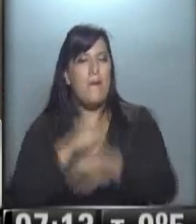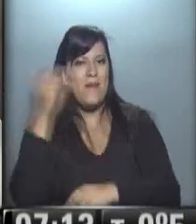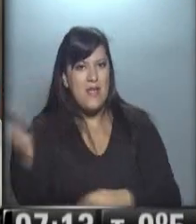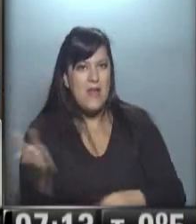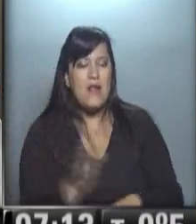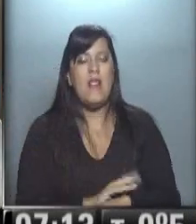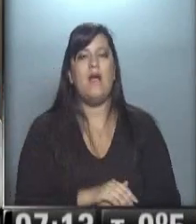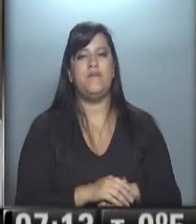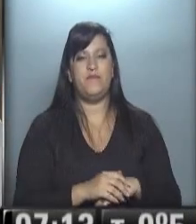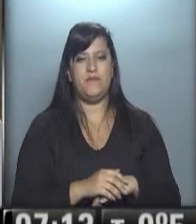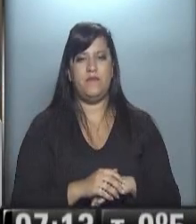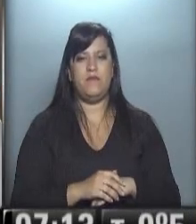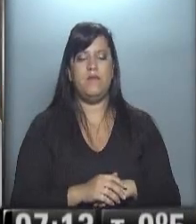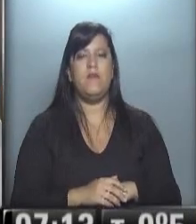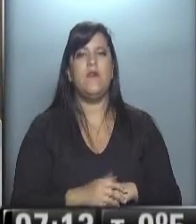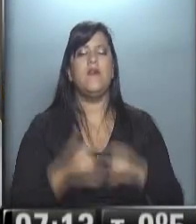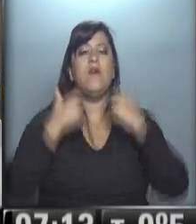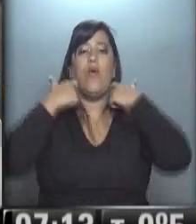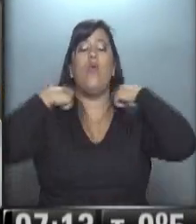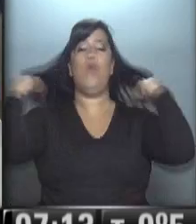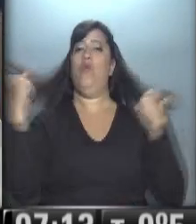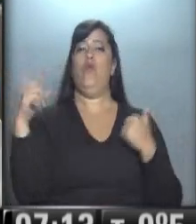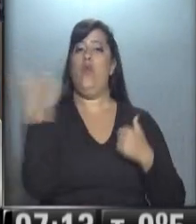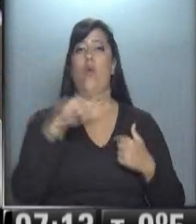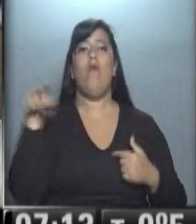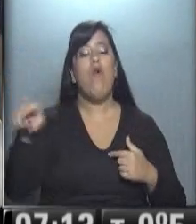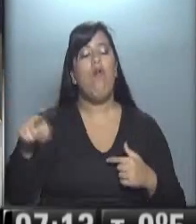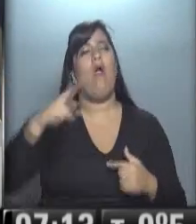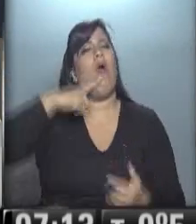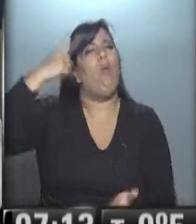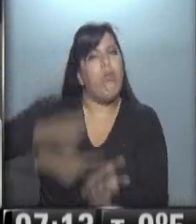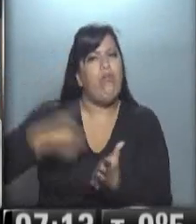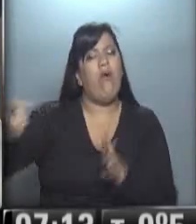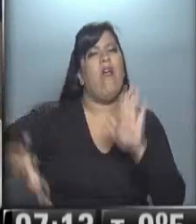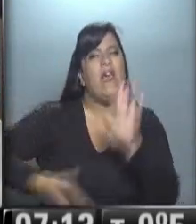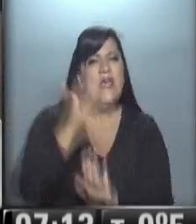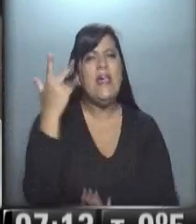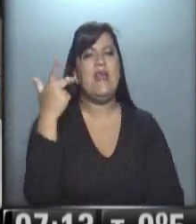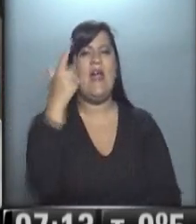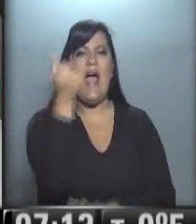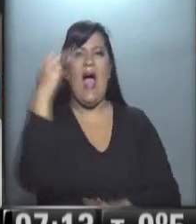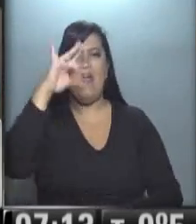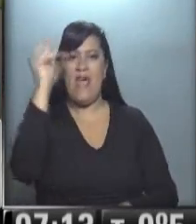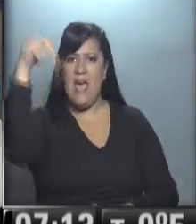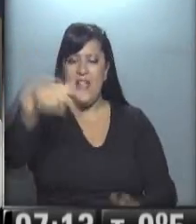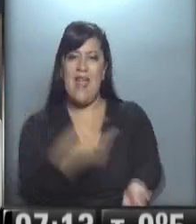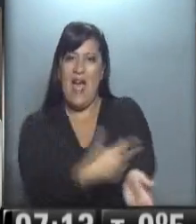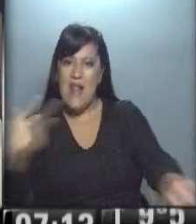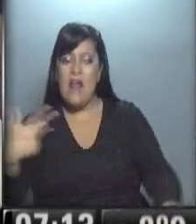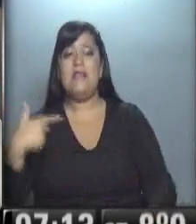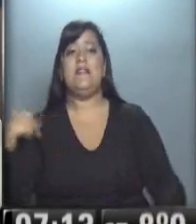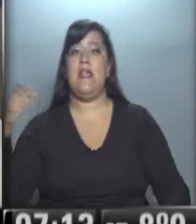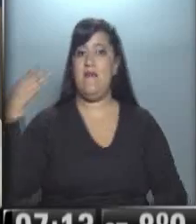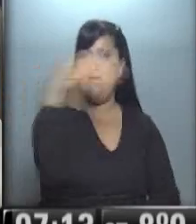ciertas coincidencias. Cuando él decide hacerse los análisis de motu propio y viene abuelas y